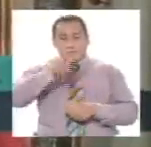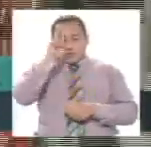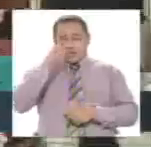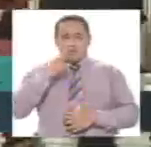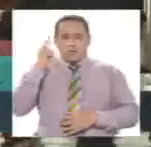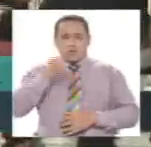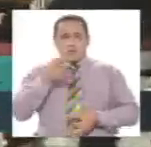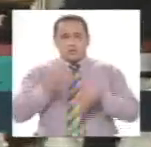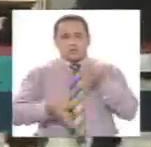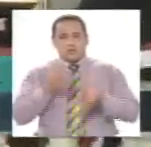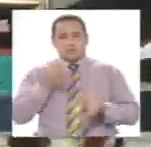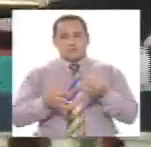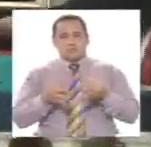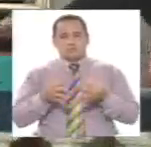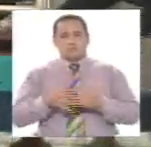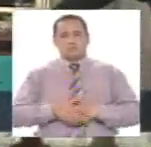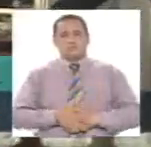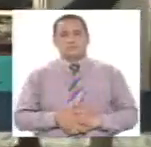lo demanden.